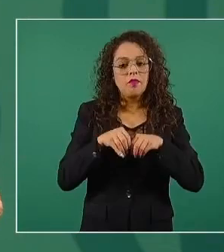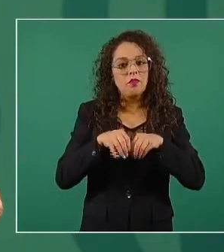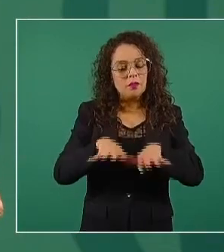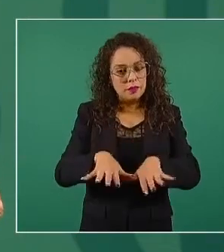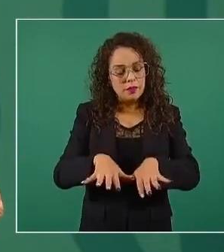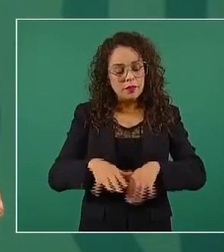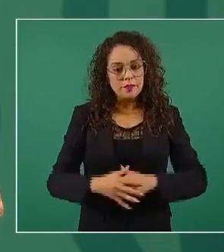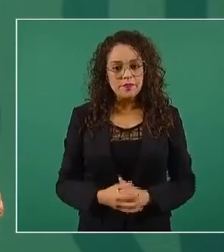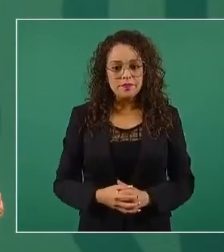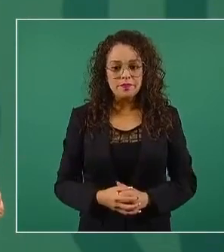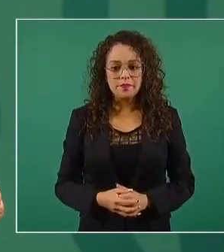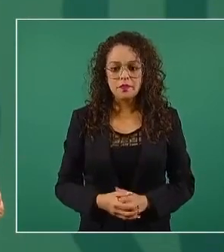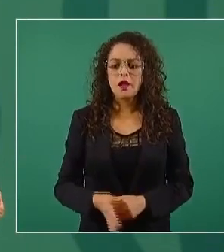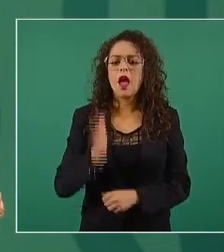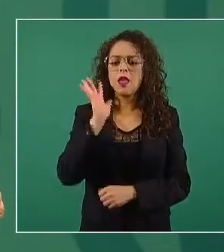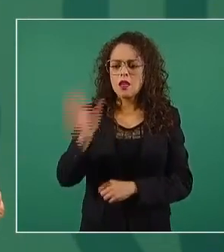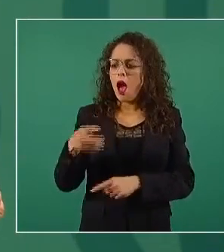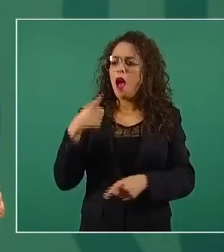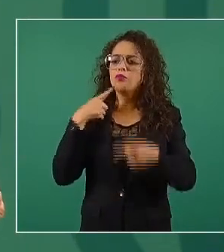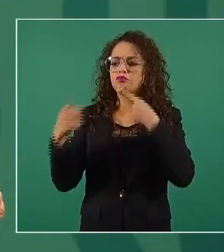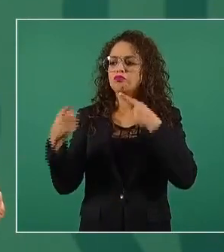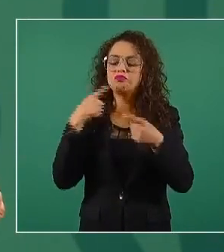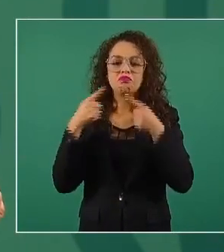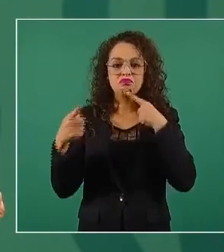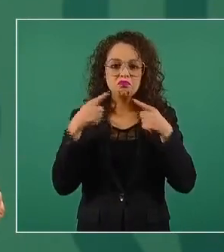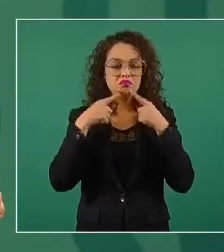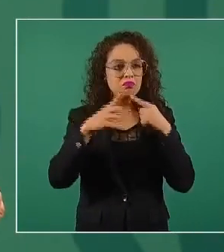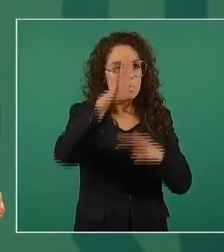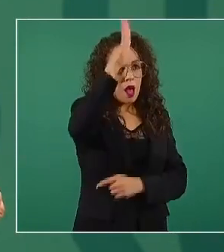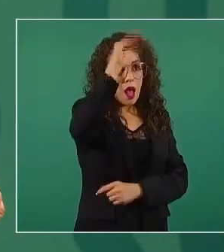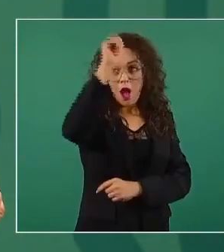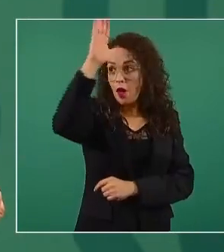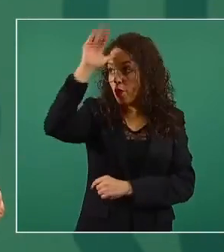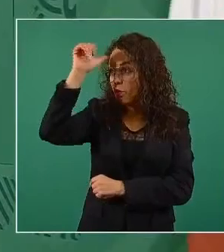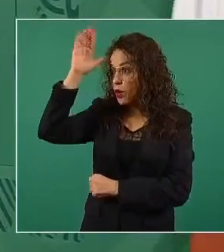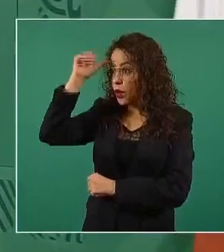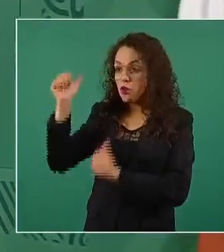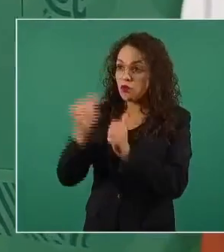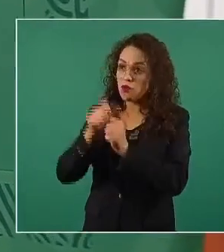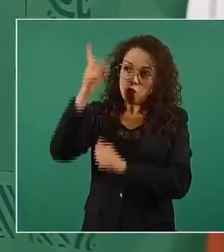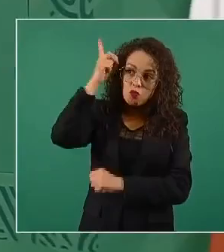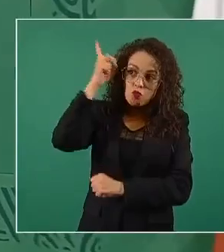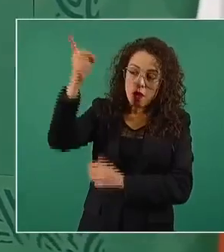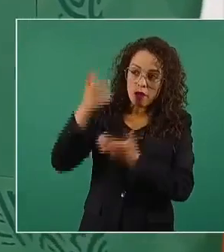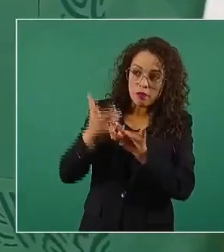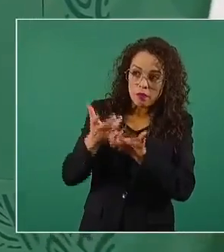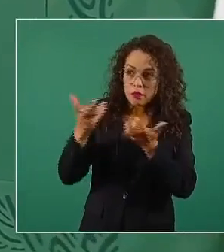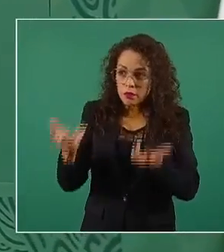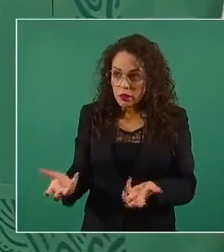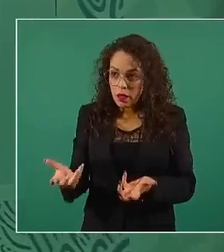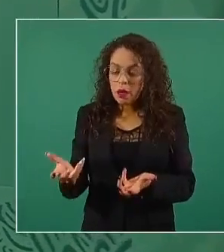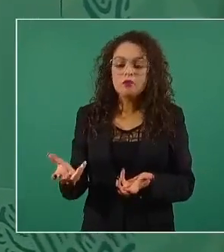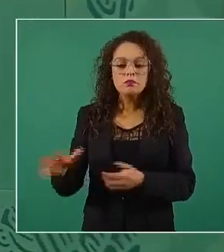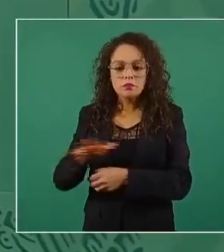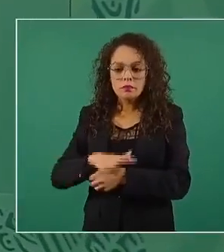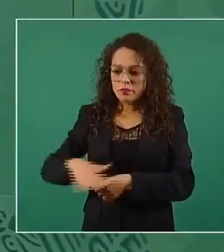Ya se ha llegado a acuerdos con propietarios de la tierra, comuneros, ejidatarios,